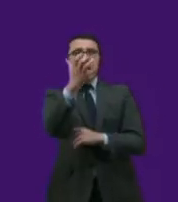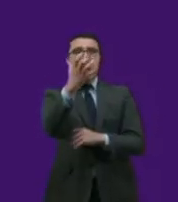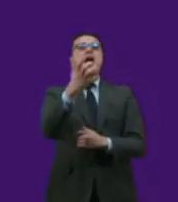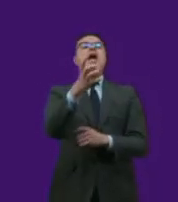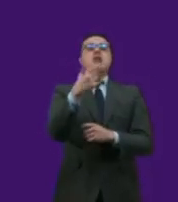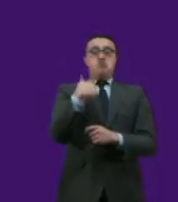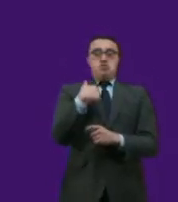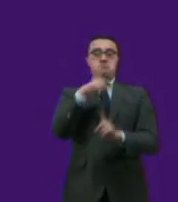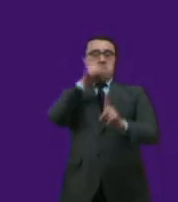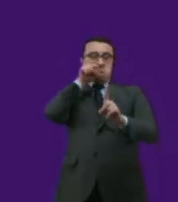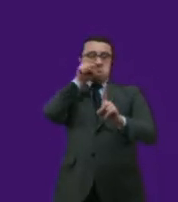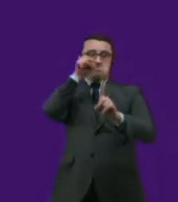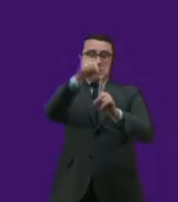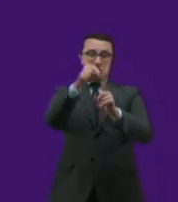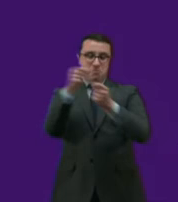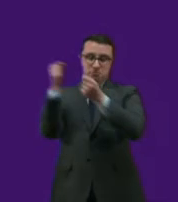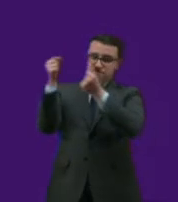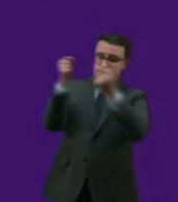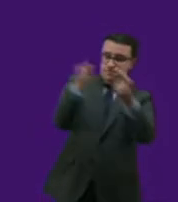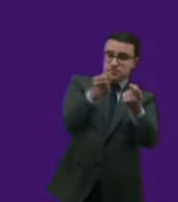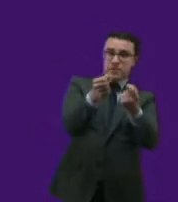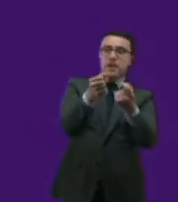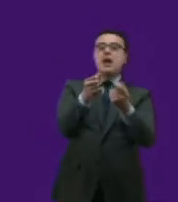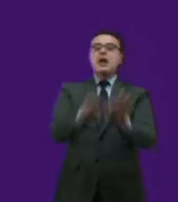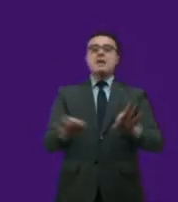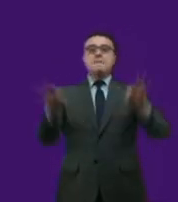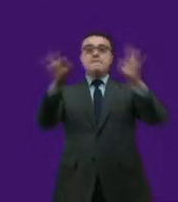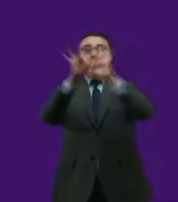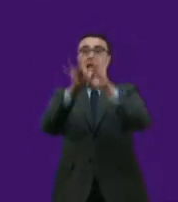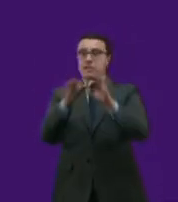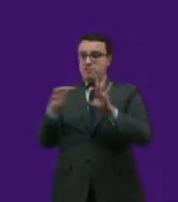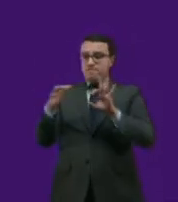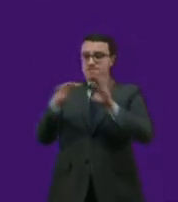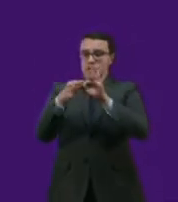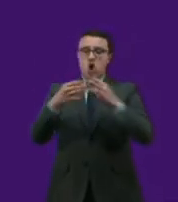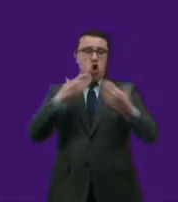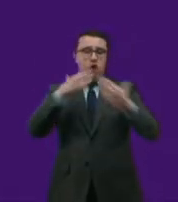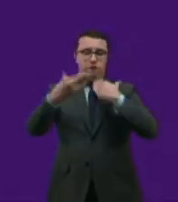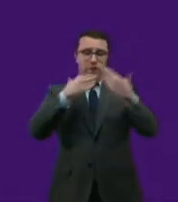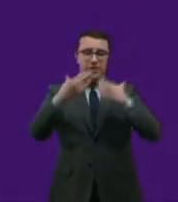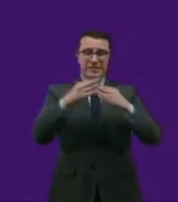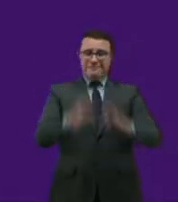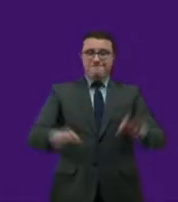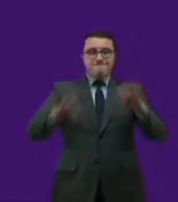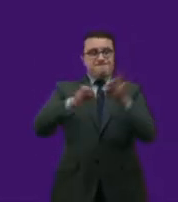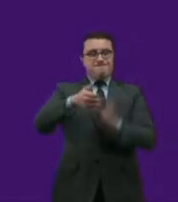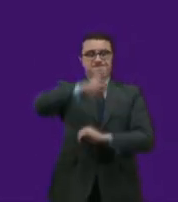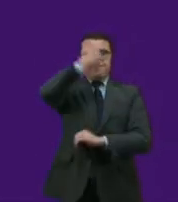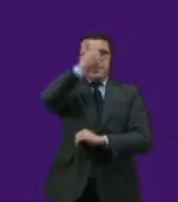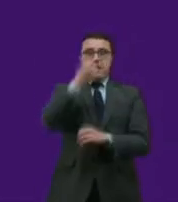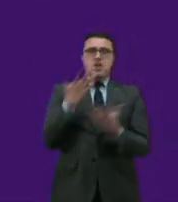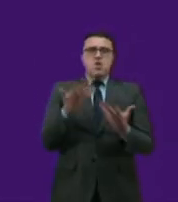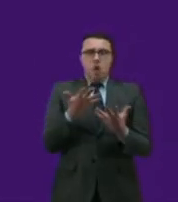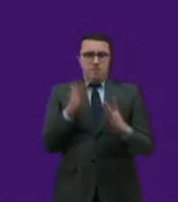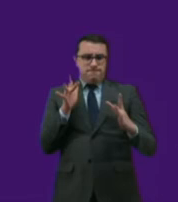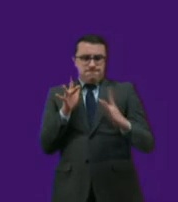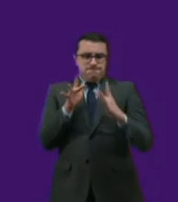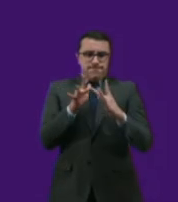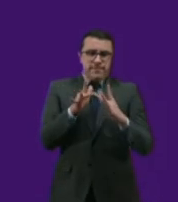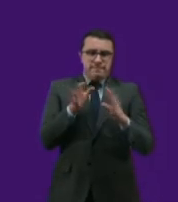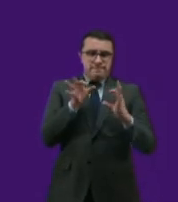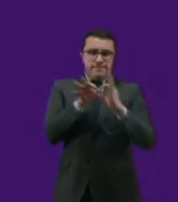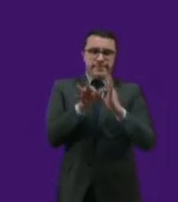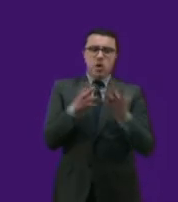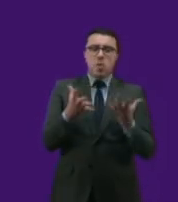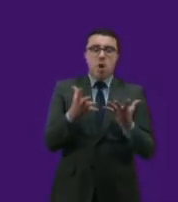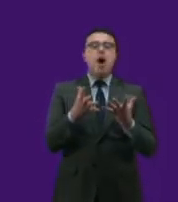busca un inversionista es conectar y confianza. Y eso se construye a través de esas, yo creo que el primer momento